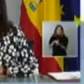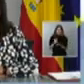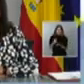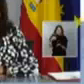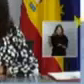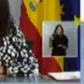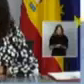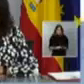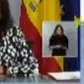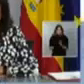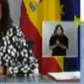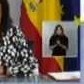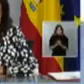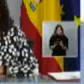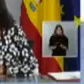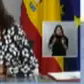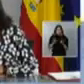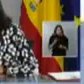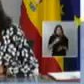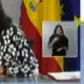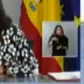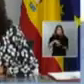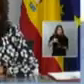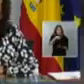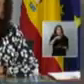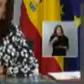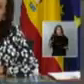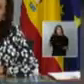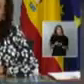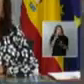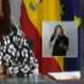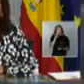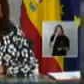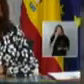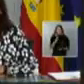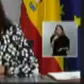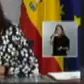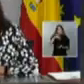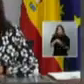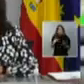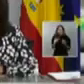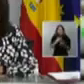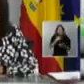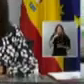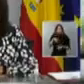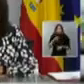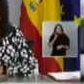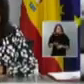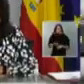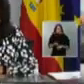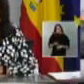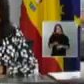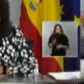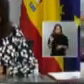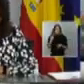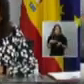acelerar más y, por lo tanto, inyectar más carburante, quemar más combustible y, por lo tanto, gastas más. El gobierno asegura que moderar la velocidad es un elemento de ahorro importante, pero